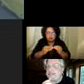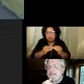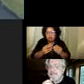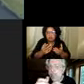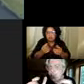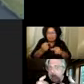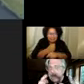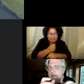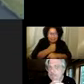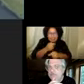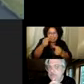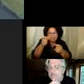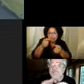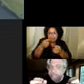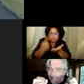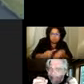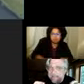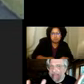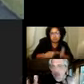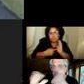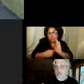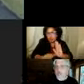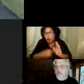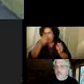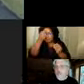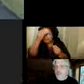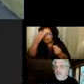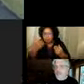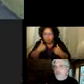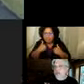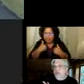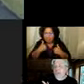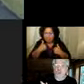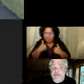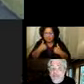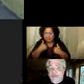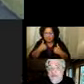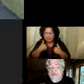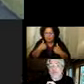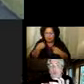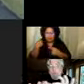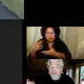tener más tiempo de hablar sobre algunas de las estadísticas que tenemos y datos que hemos recopilado.